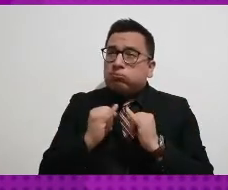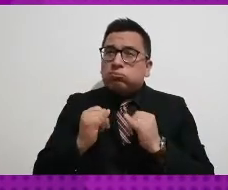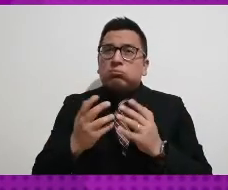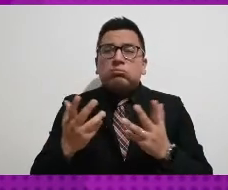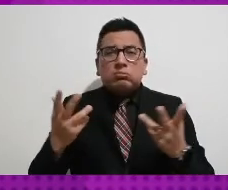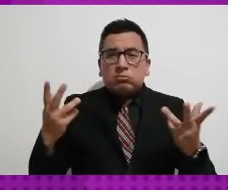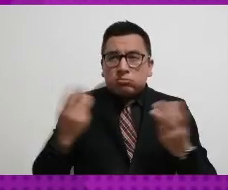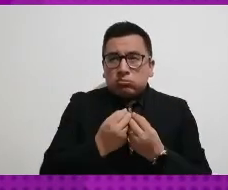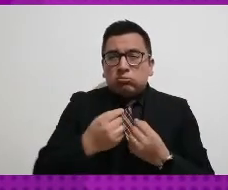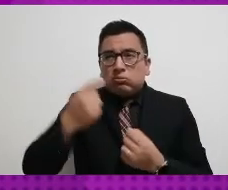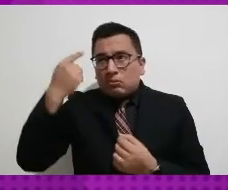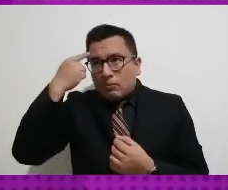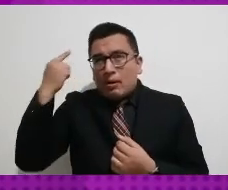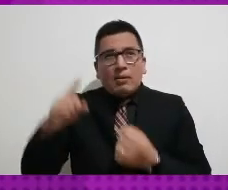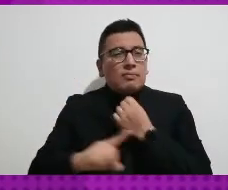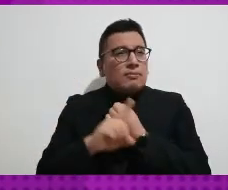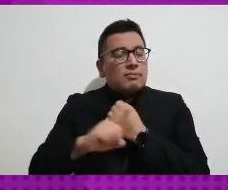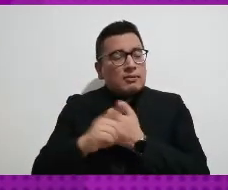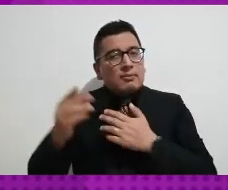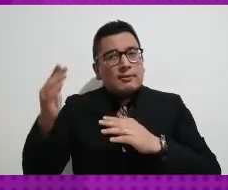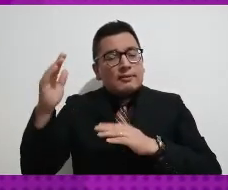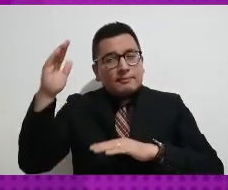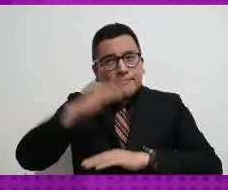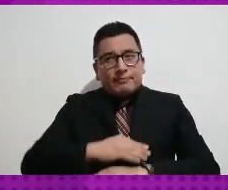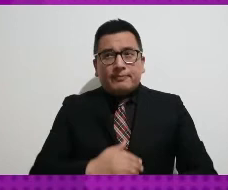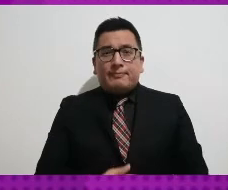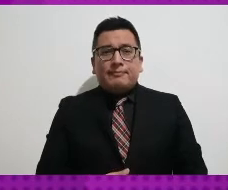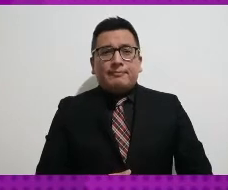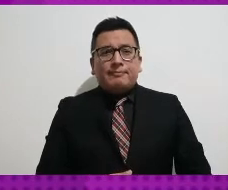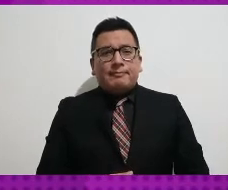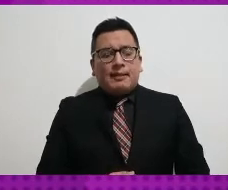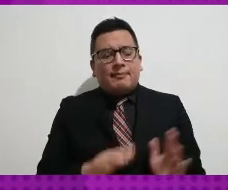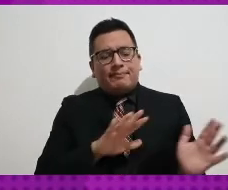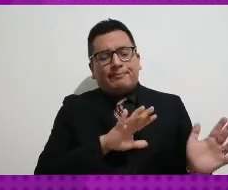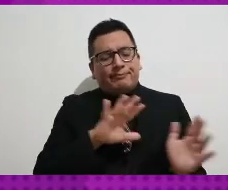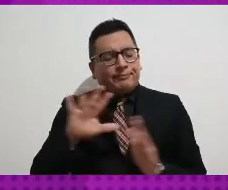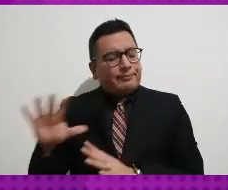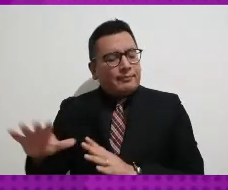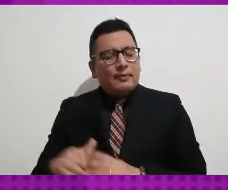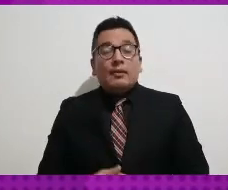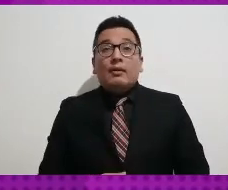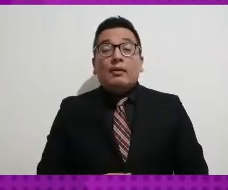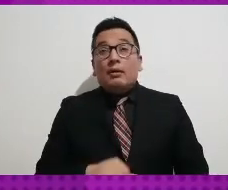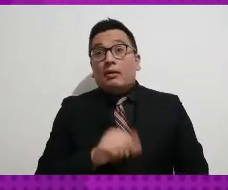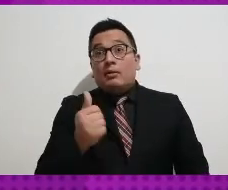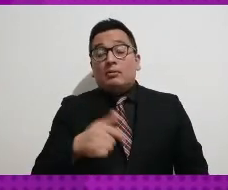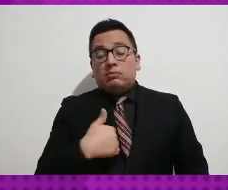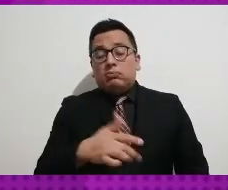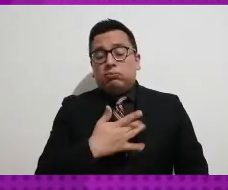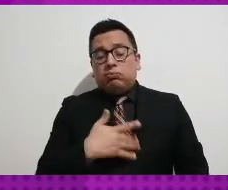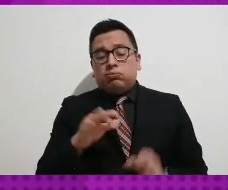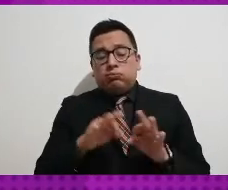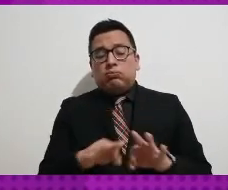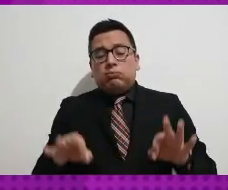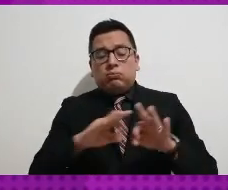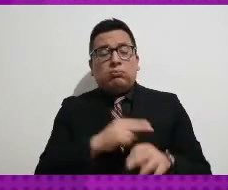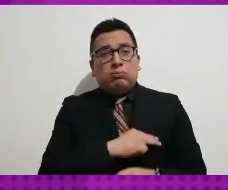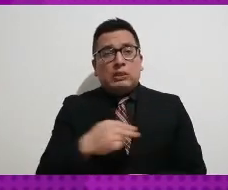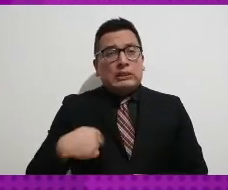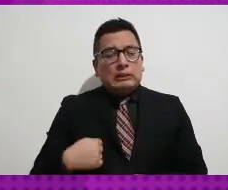para resolver problemáticas. Otro tema también muy relevante que creo que se debe de implementar y